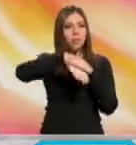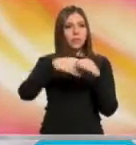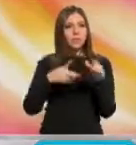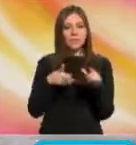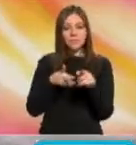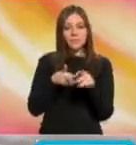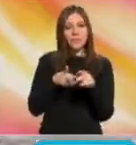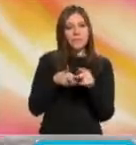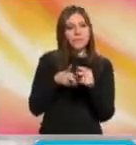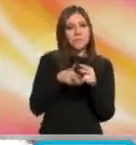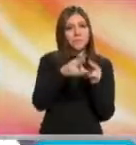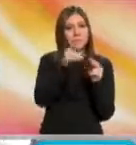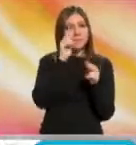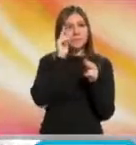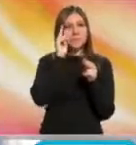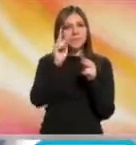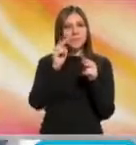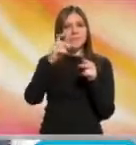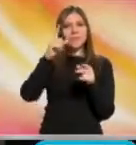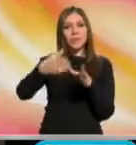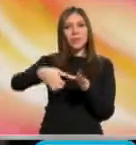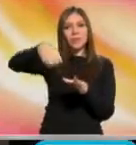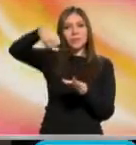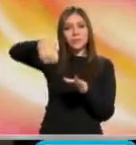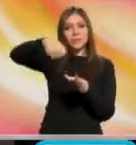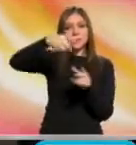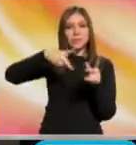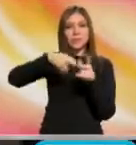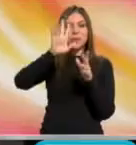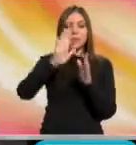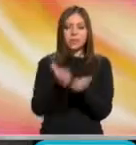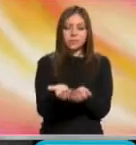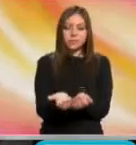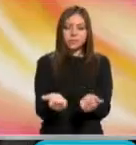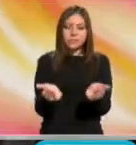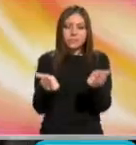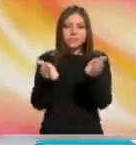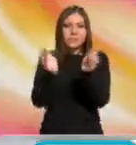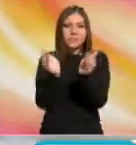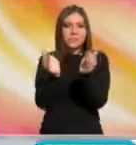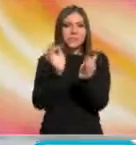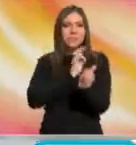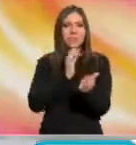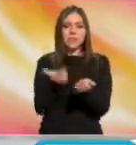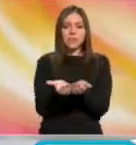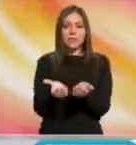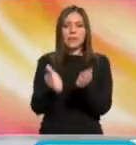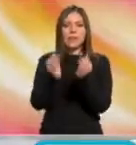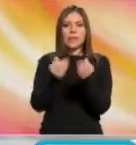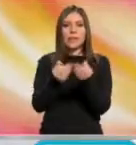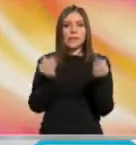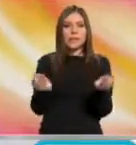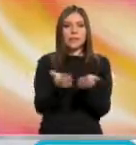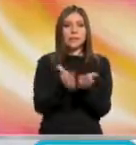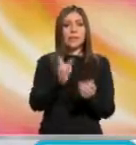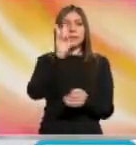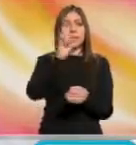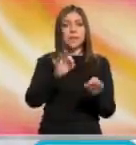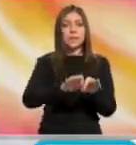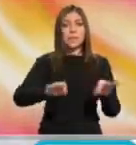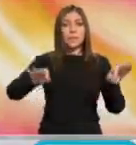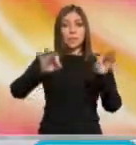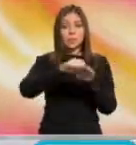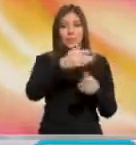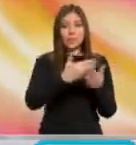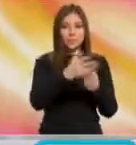los bordes, Sí, las orejas que las le dicen. orejas y ya te queda como para captar ahí la tierra. Es muy importante en esta fase lo